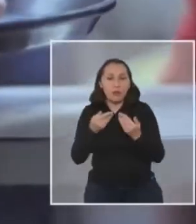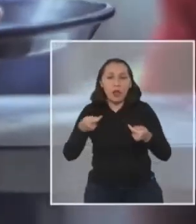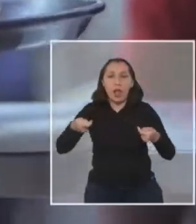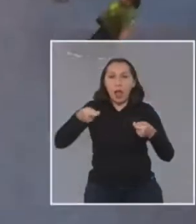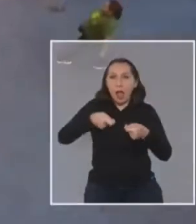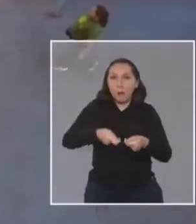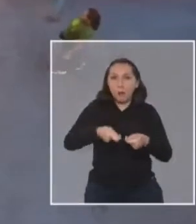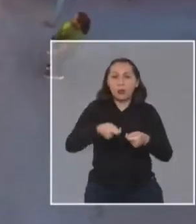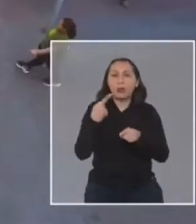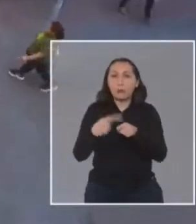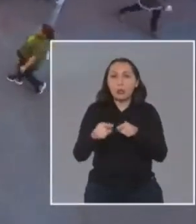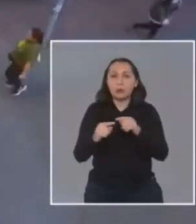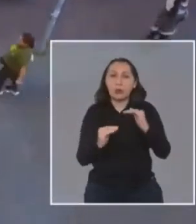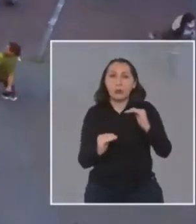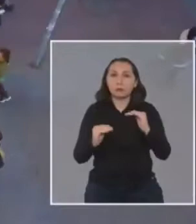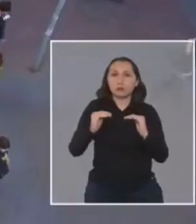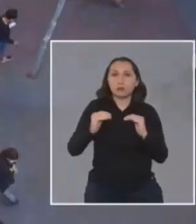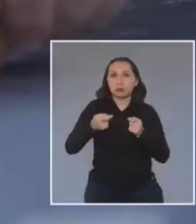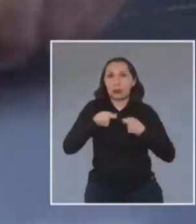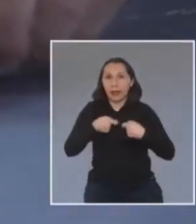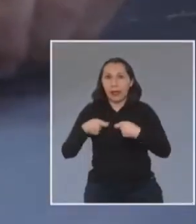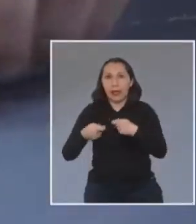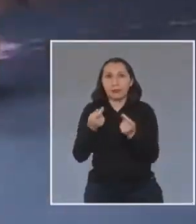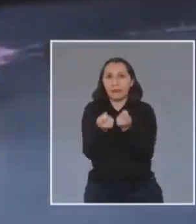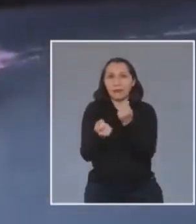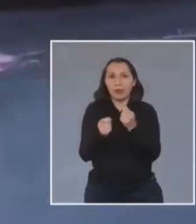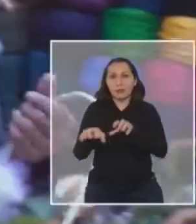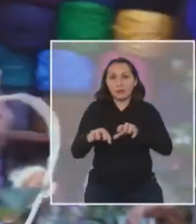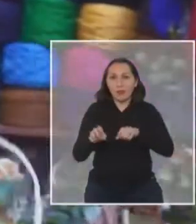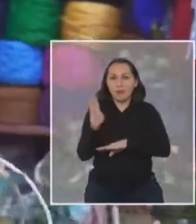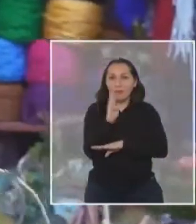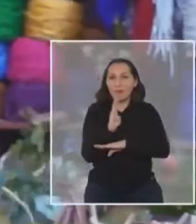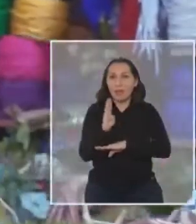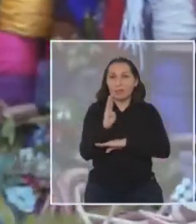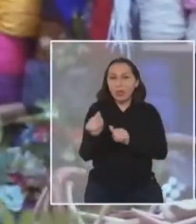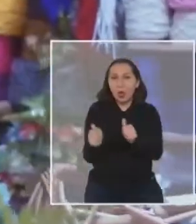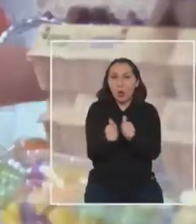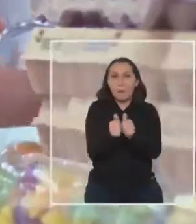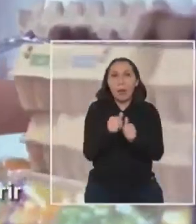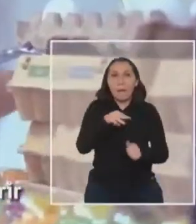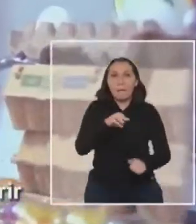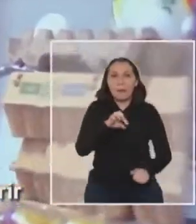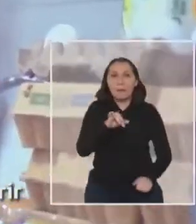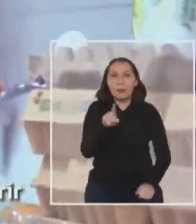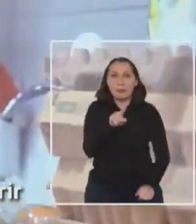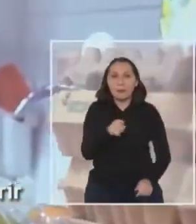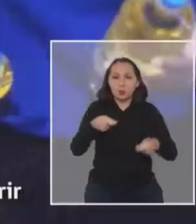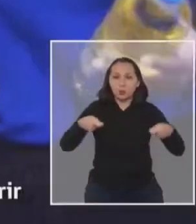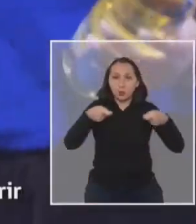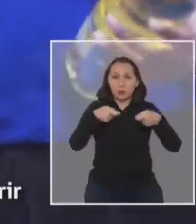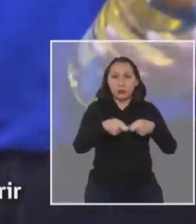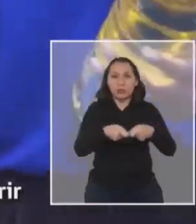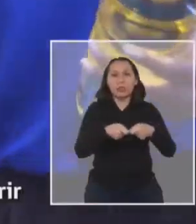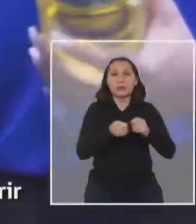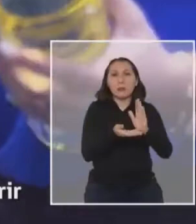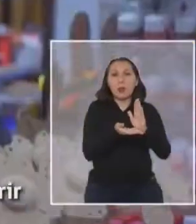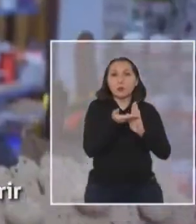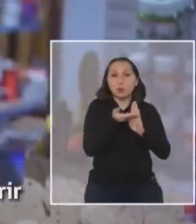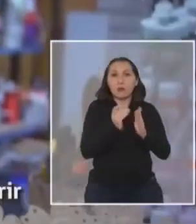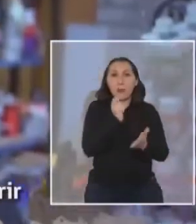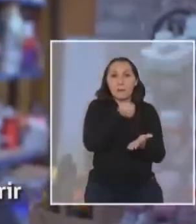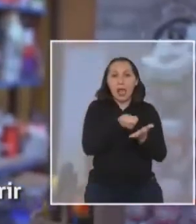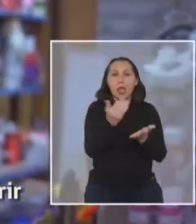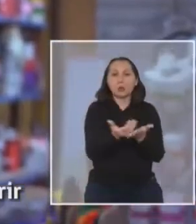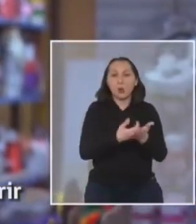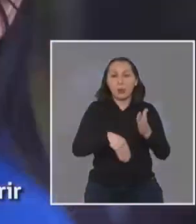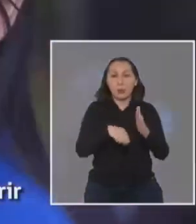beneficiarias con un aporte mensual para compensar el alza de precios de la canasta básica y acompañamos a las MIPYMES con un subsidio para cubrir el